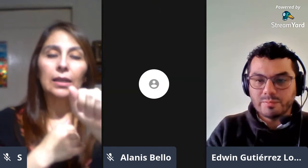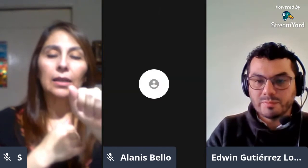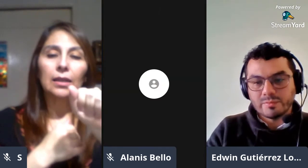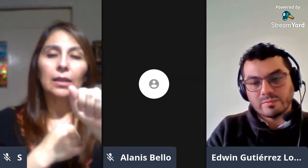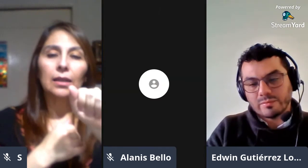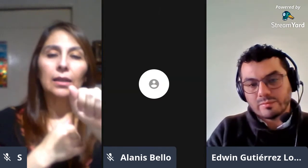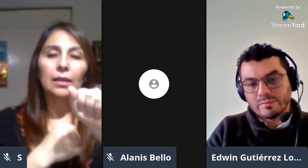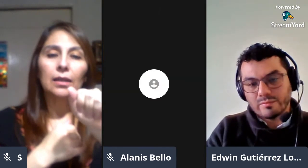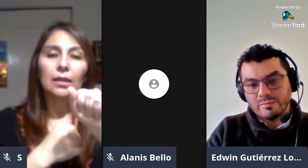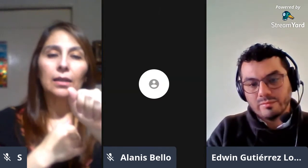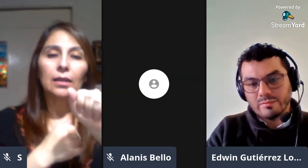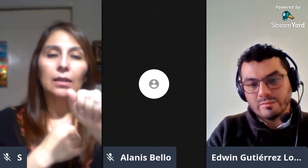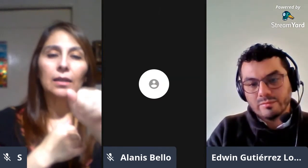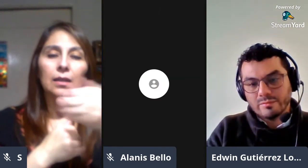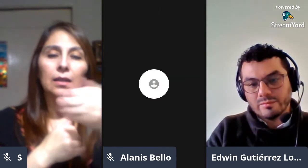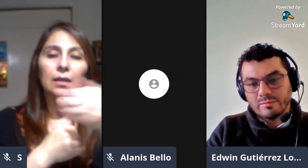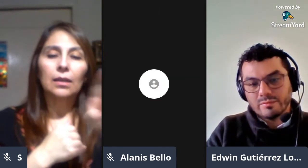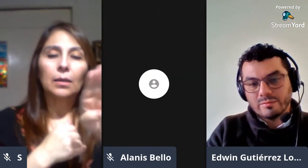Bernal.